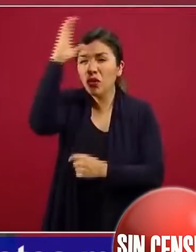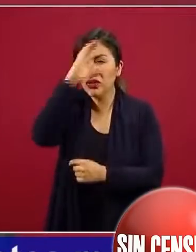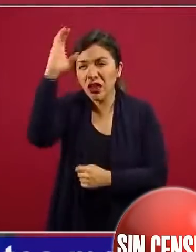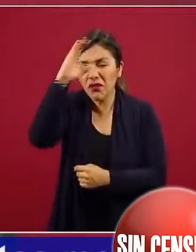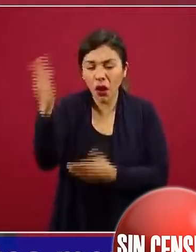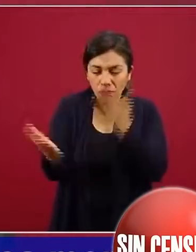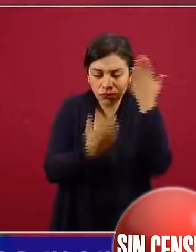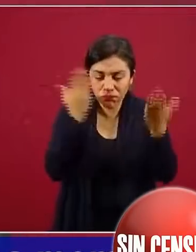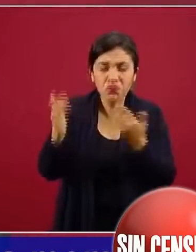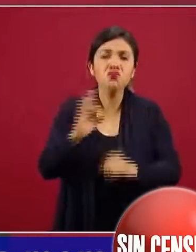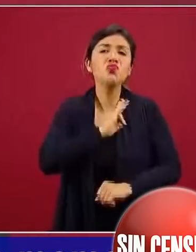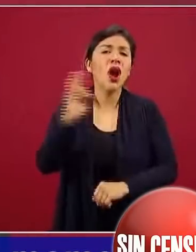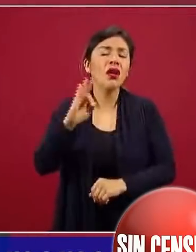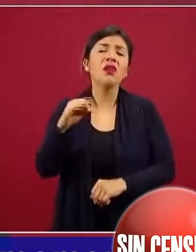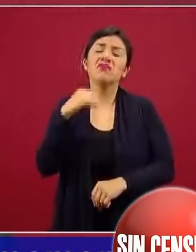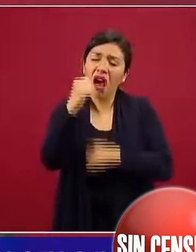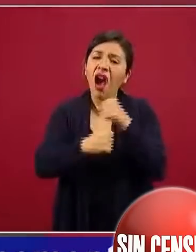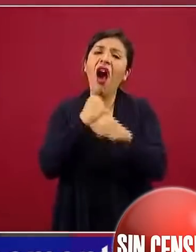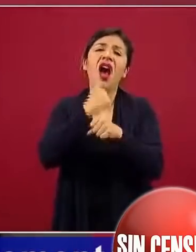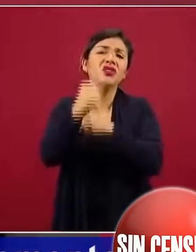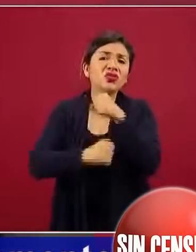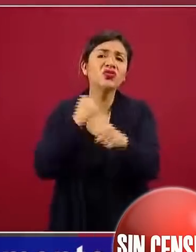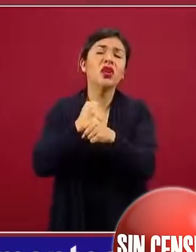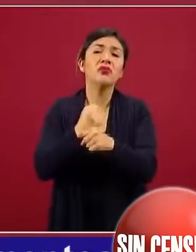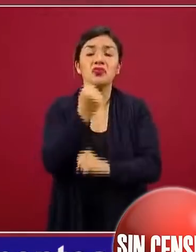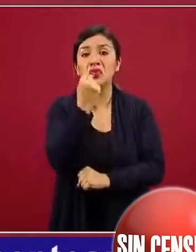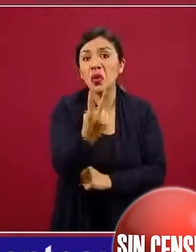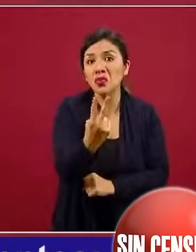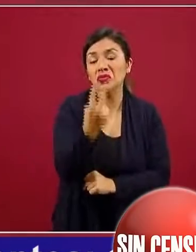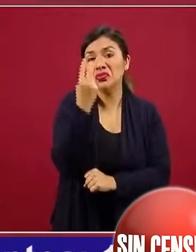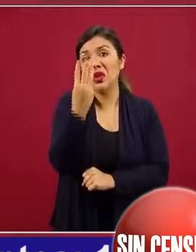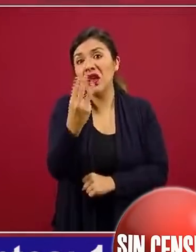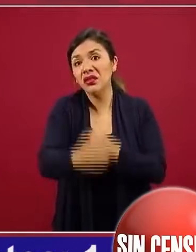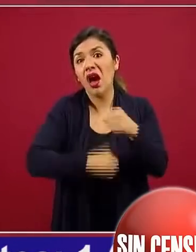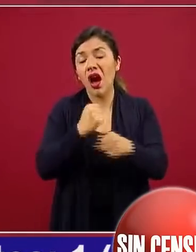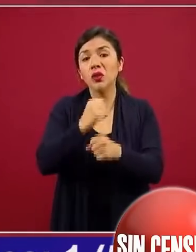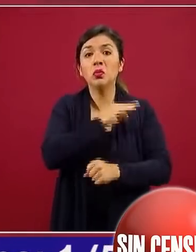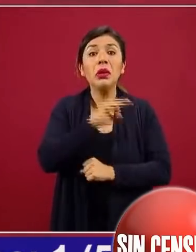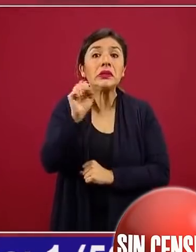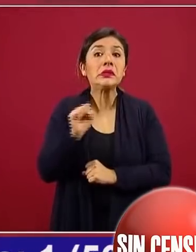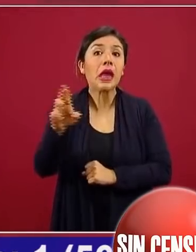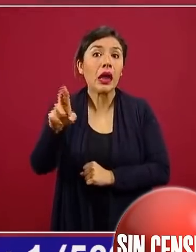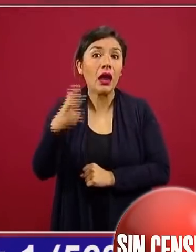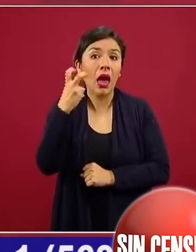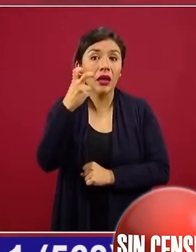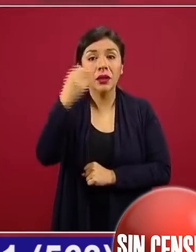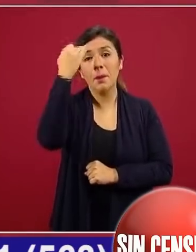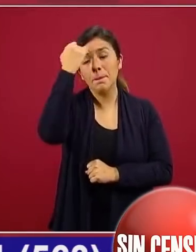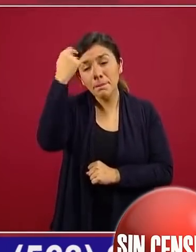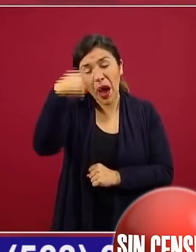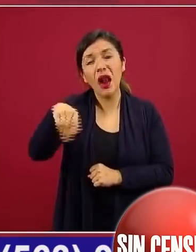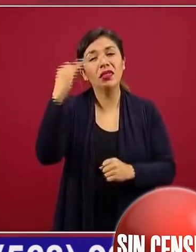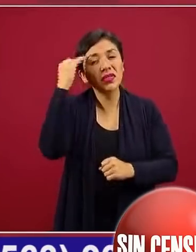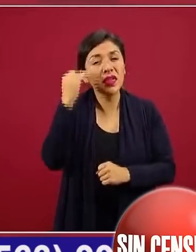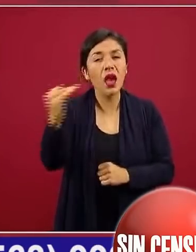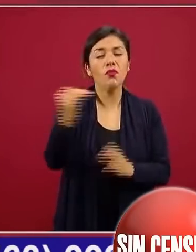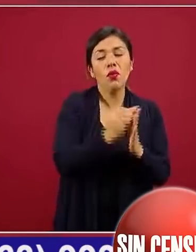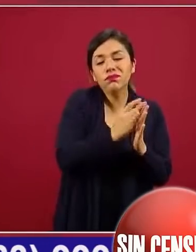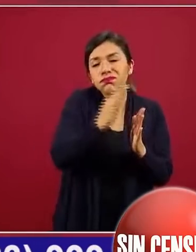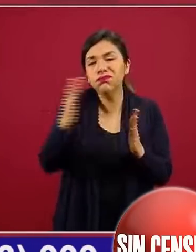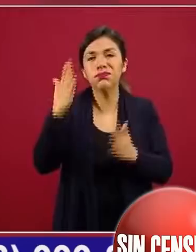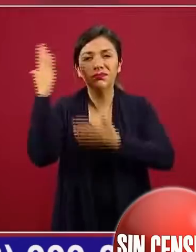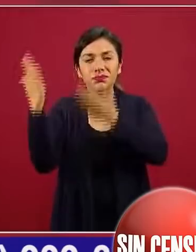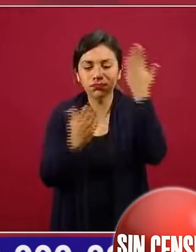durar varios años, posiblemente 2 o 3 años, durante todo el proceso en que